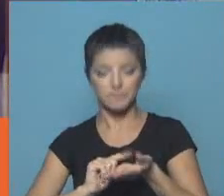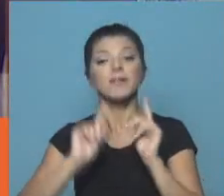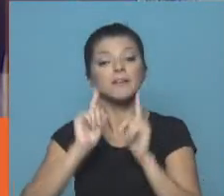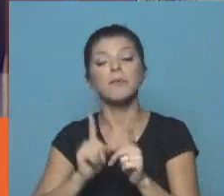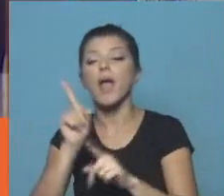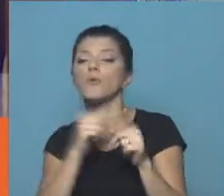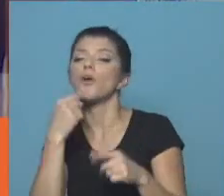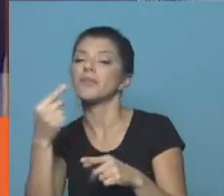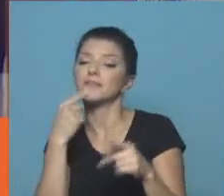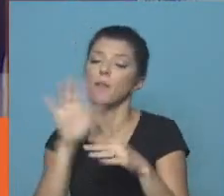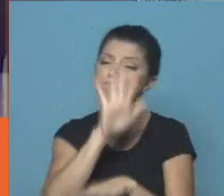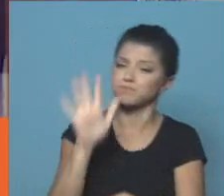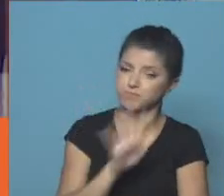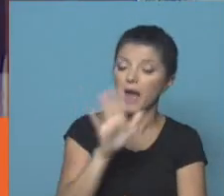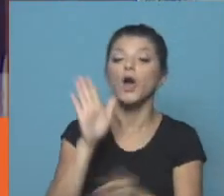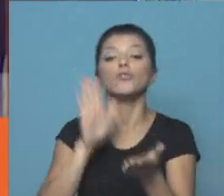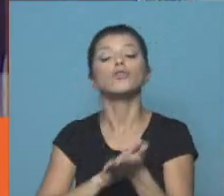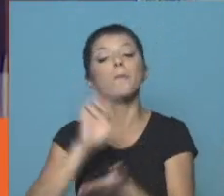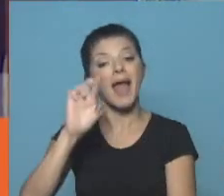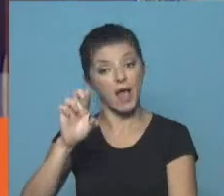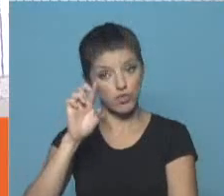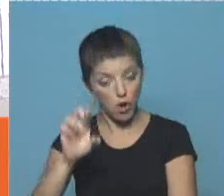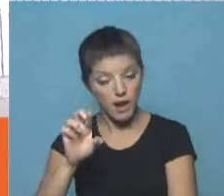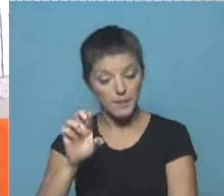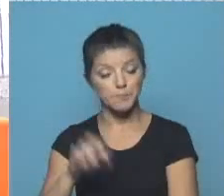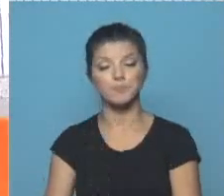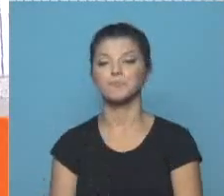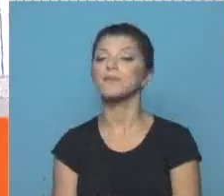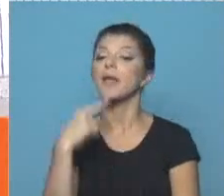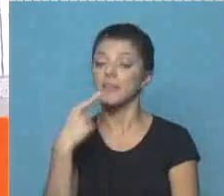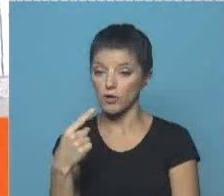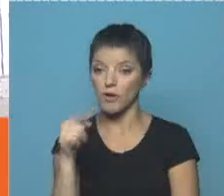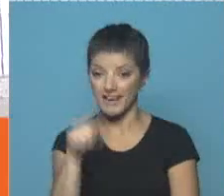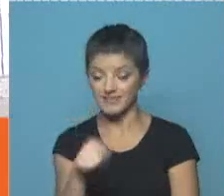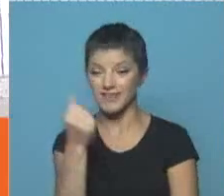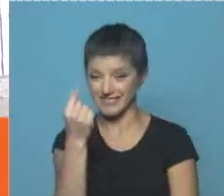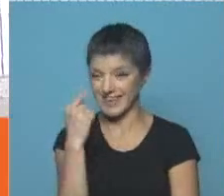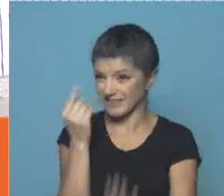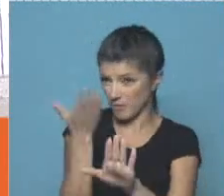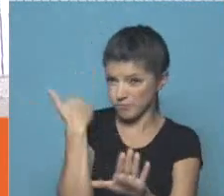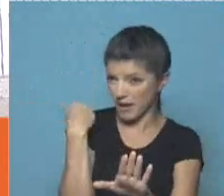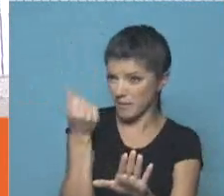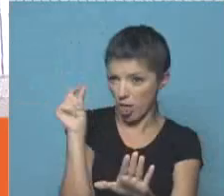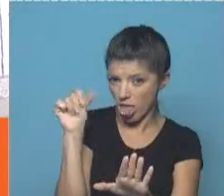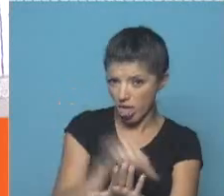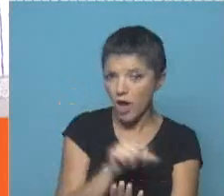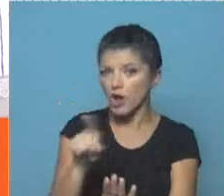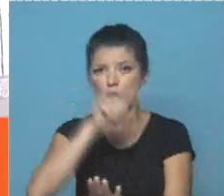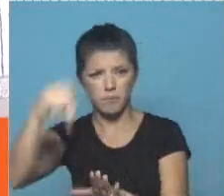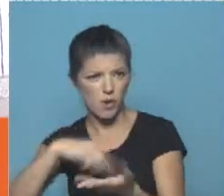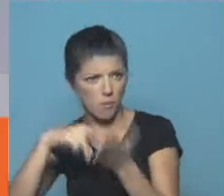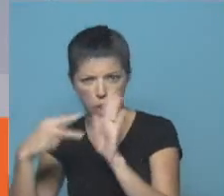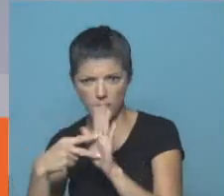por los medios, señaló. Sobre el dólar, definió que la devaluación de estos días no influyó en los precios. Muy